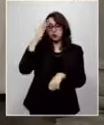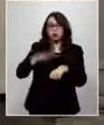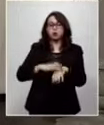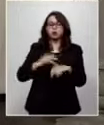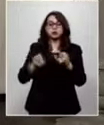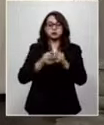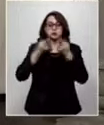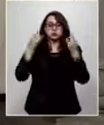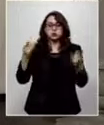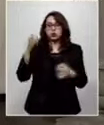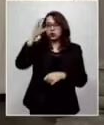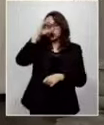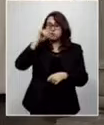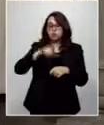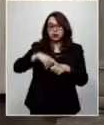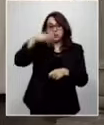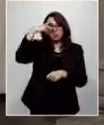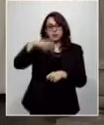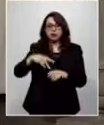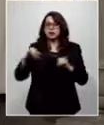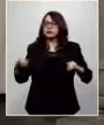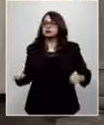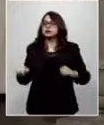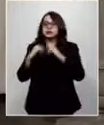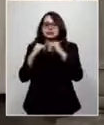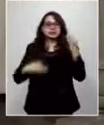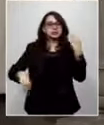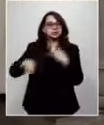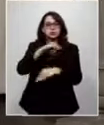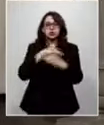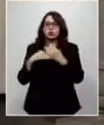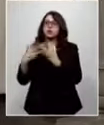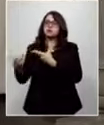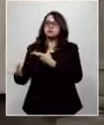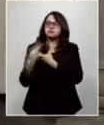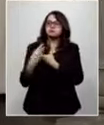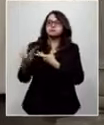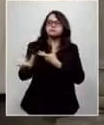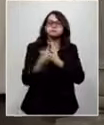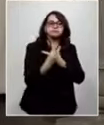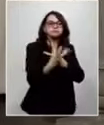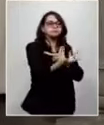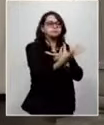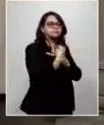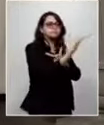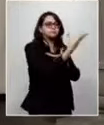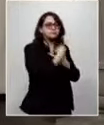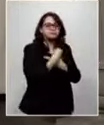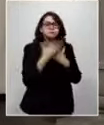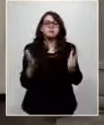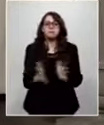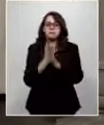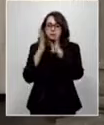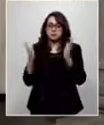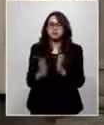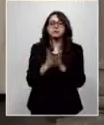sido incluyentes para que todas las instituciones del Estado mexicano participemos y